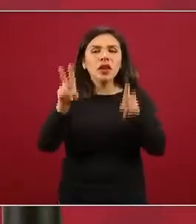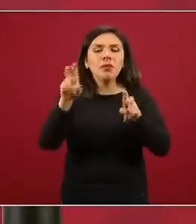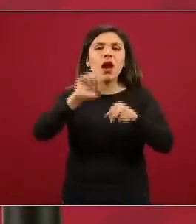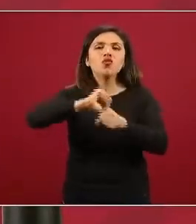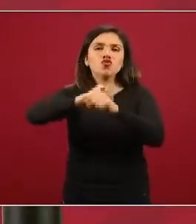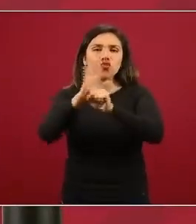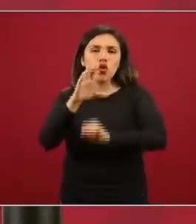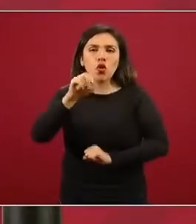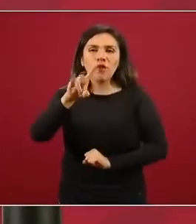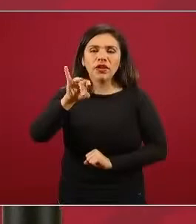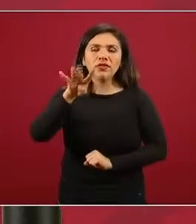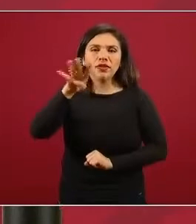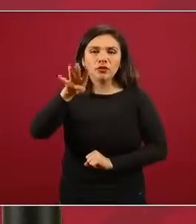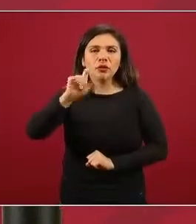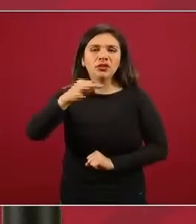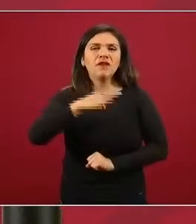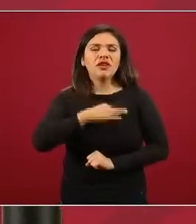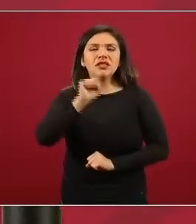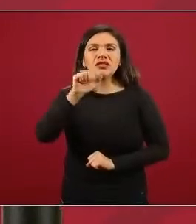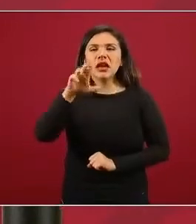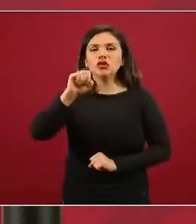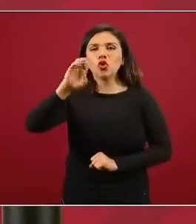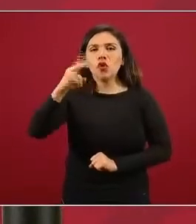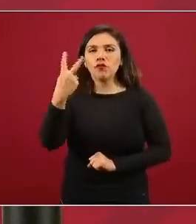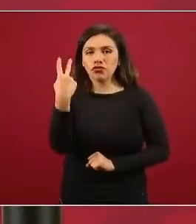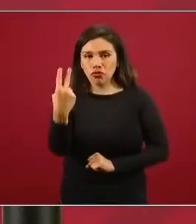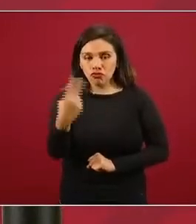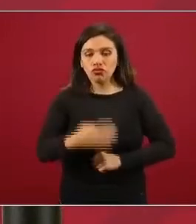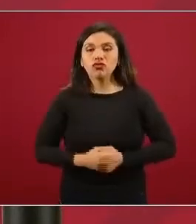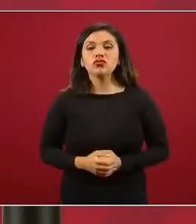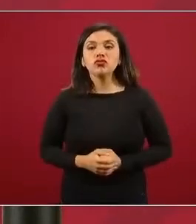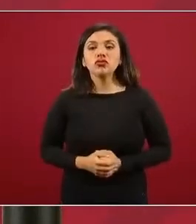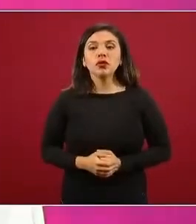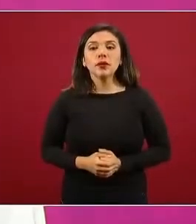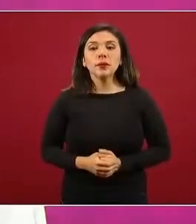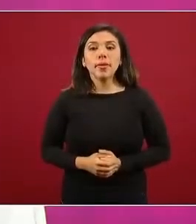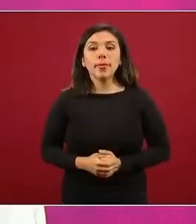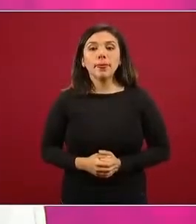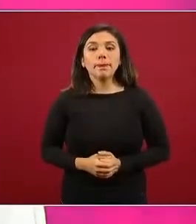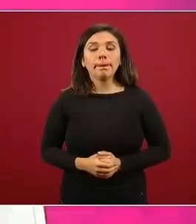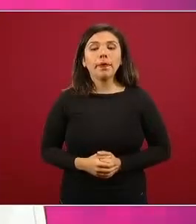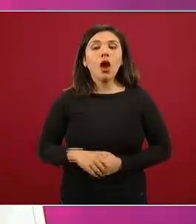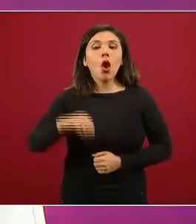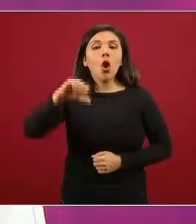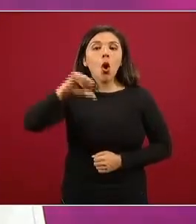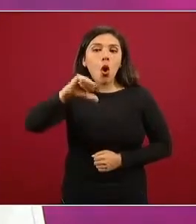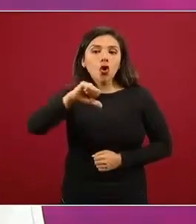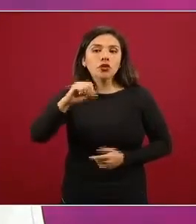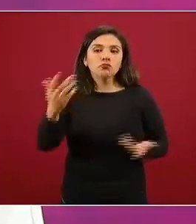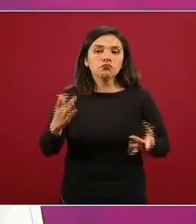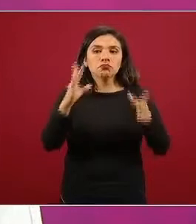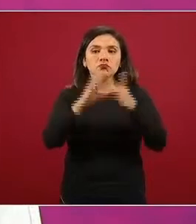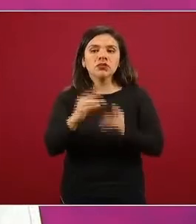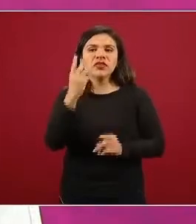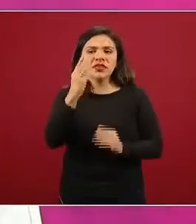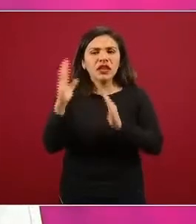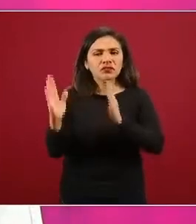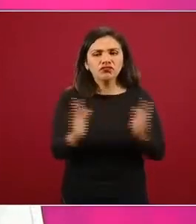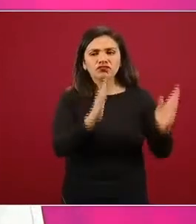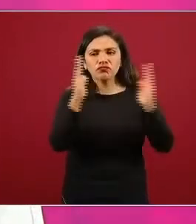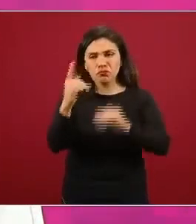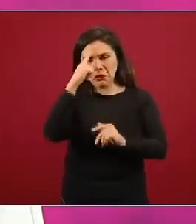pandemia causada por el coronavirus SARS-CoV-2. Hoy vamos a tener 3 bloques en